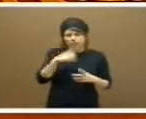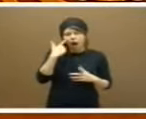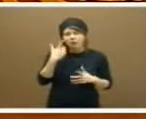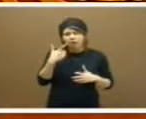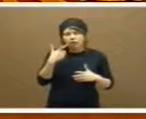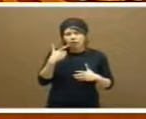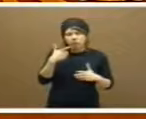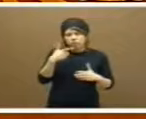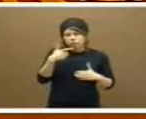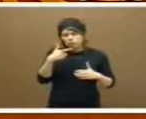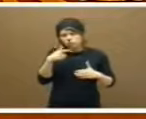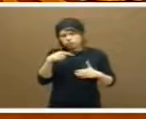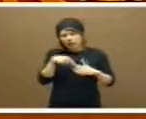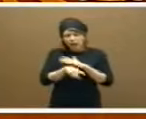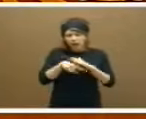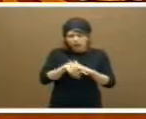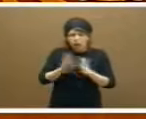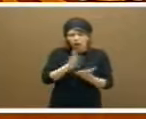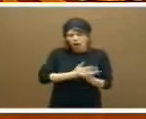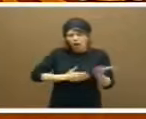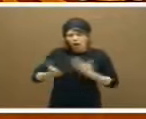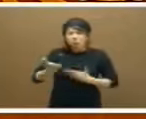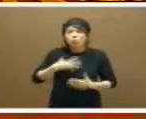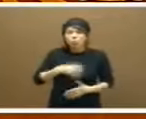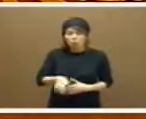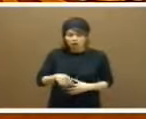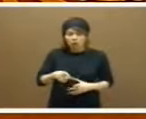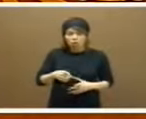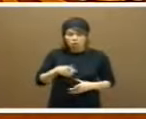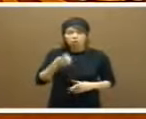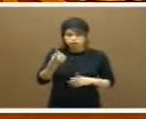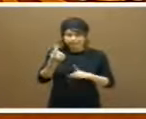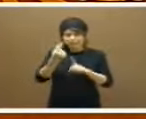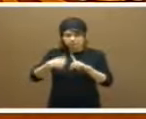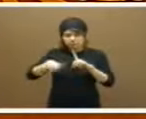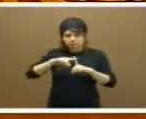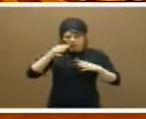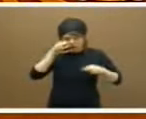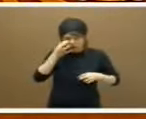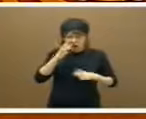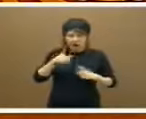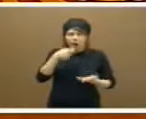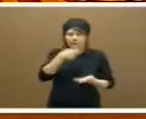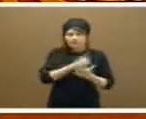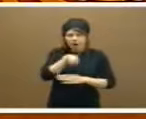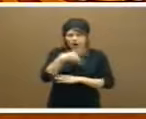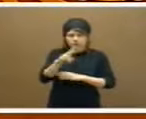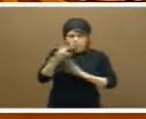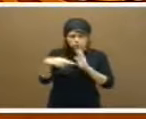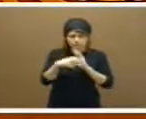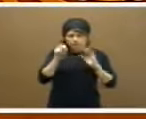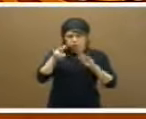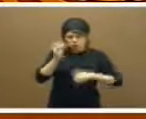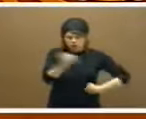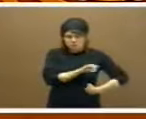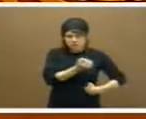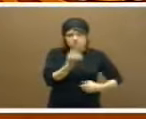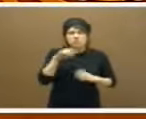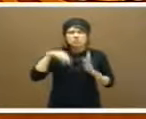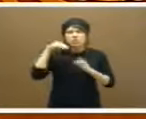mecanismos alternativos que verdaderamente hacen posible y viable la devolución de esa paga extra de Navidad de 2012 dentro